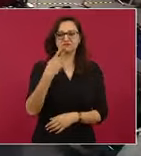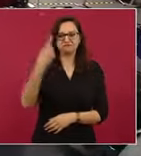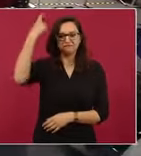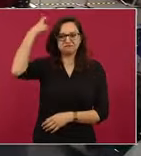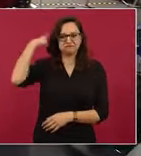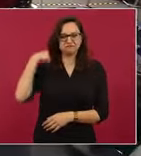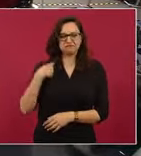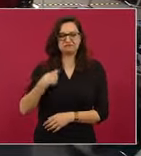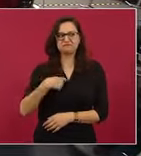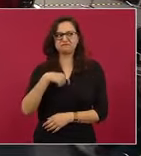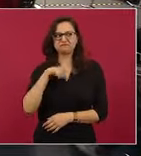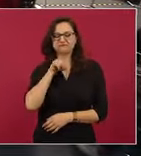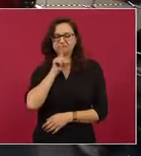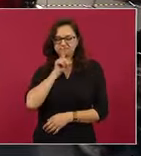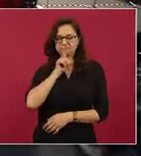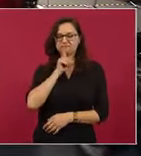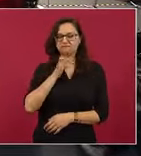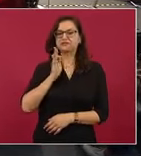presidente.